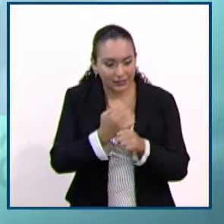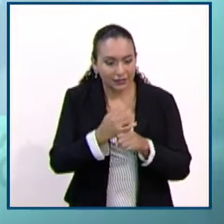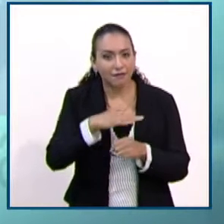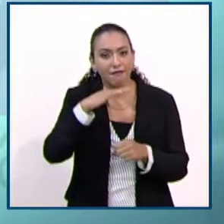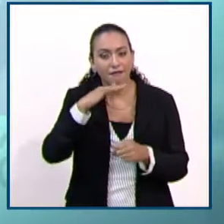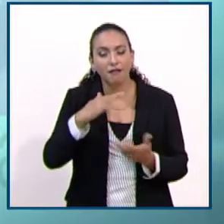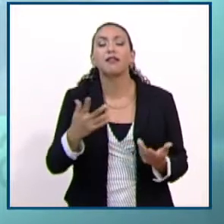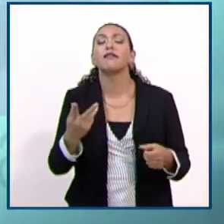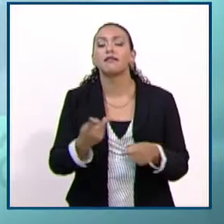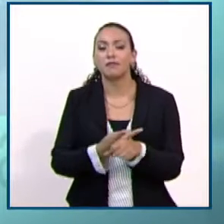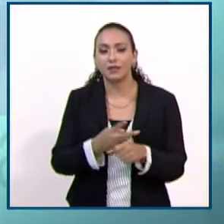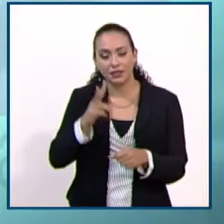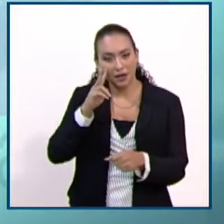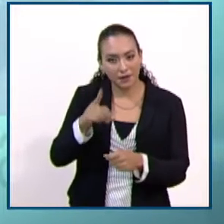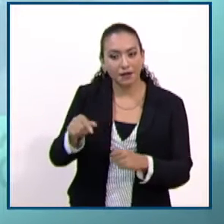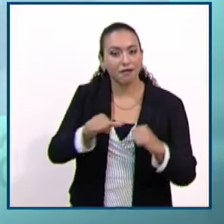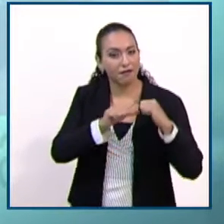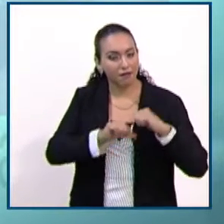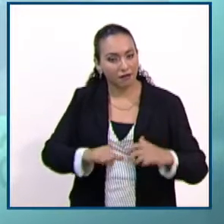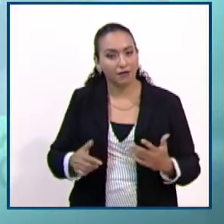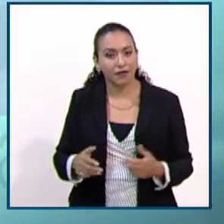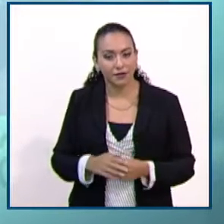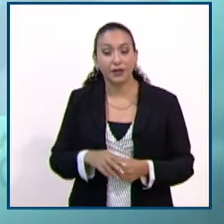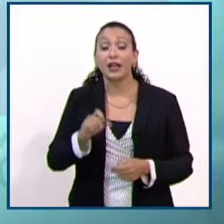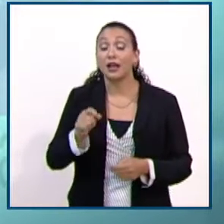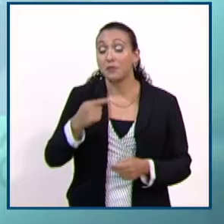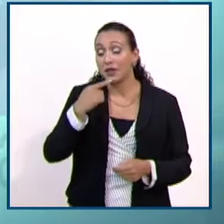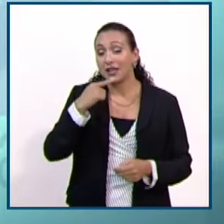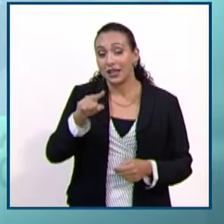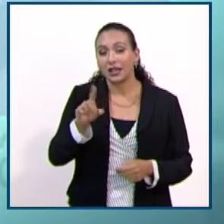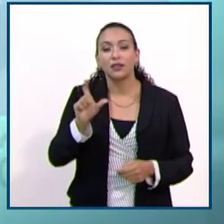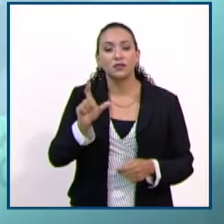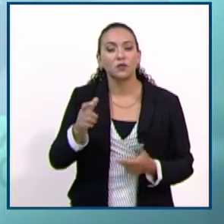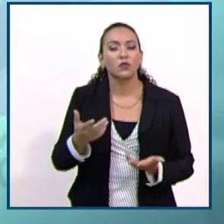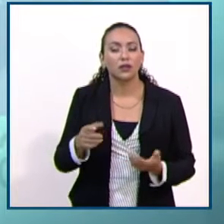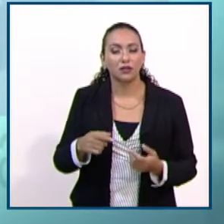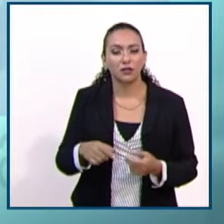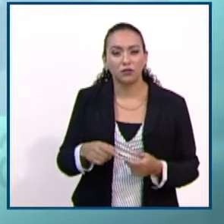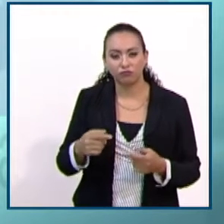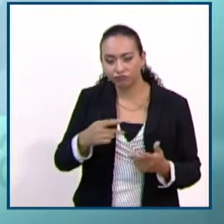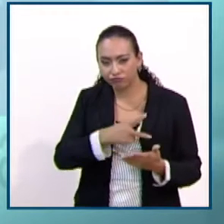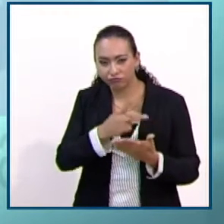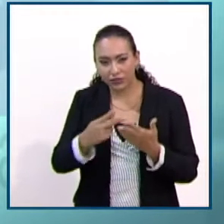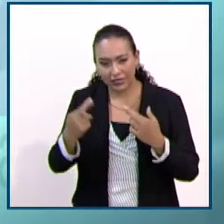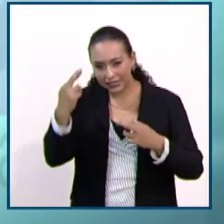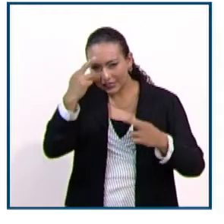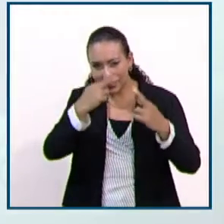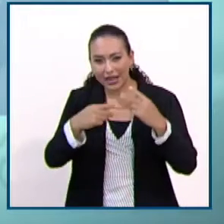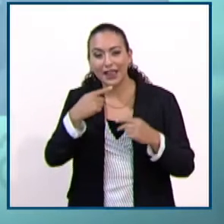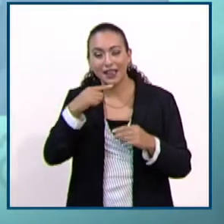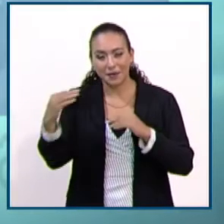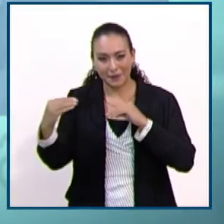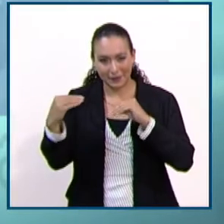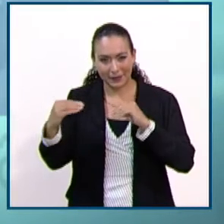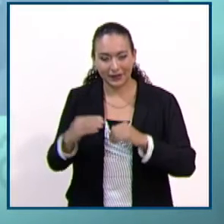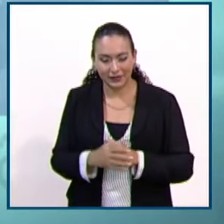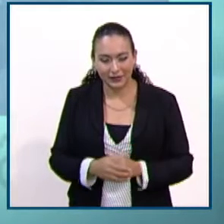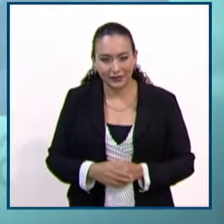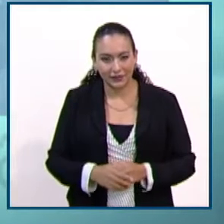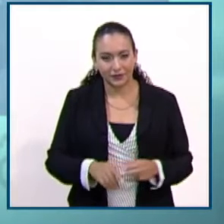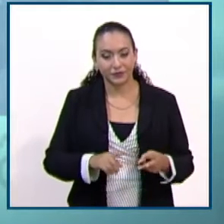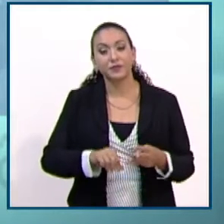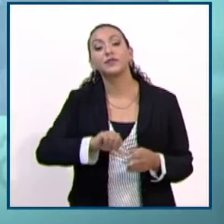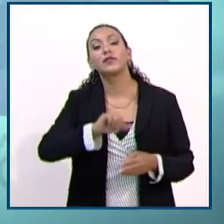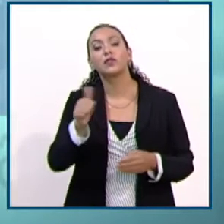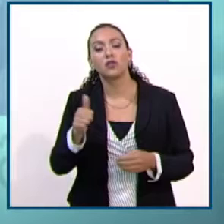en donde radica dicha autoridad. Recurso de queja contra el desechamiento de plano de la demanda de amparo. Y tercero, extraño en juicio